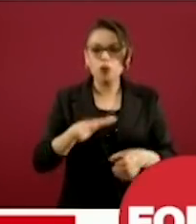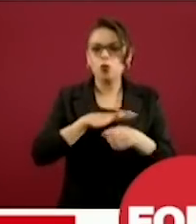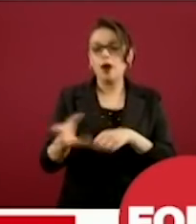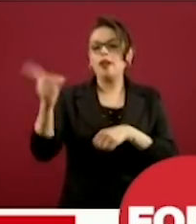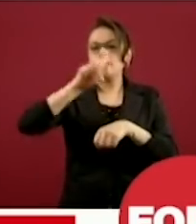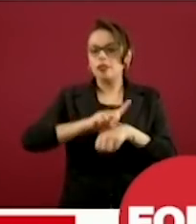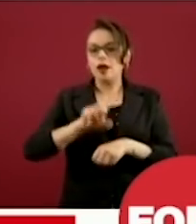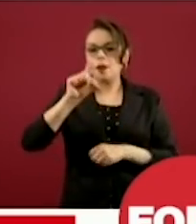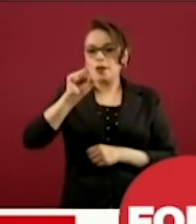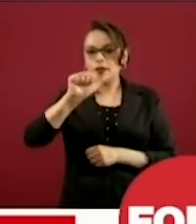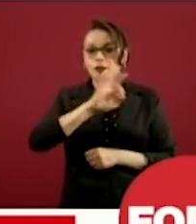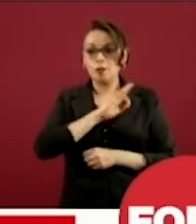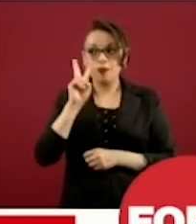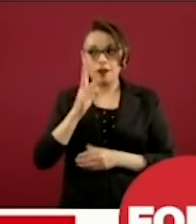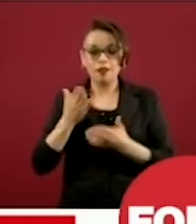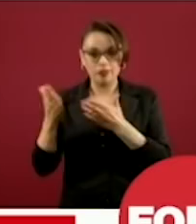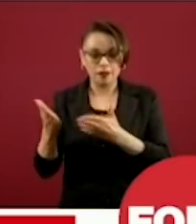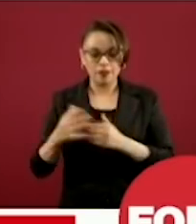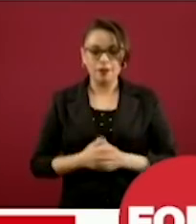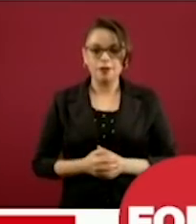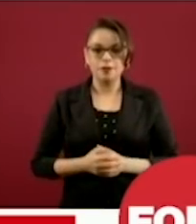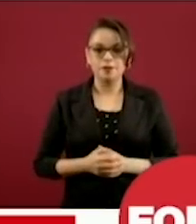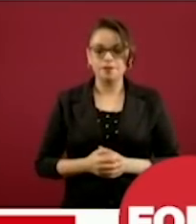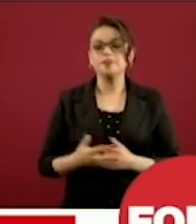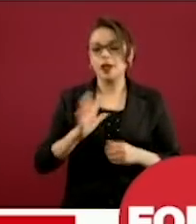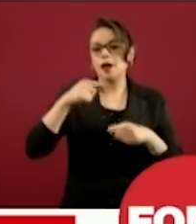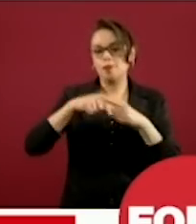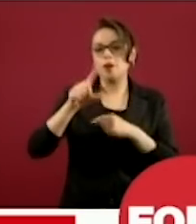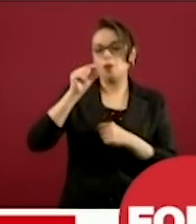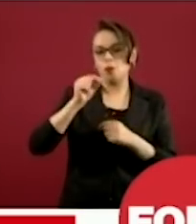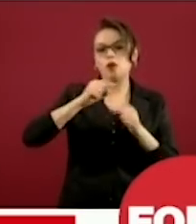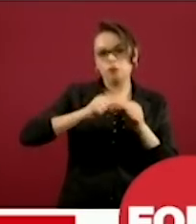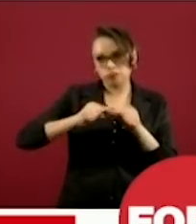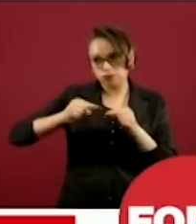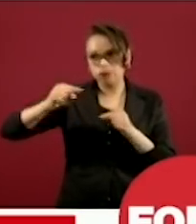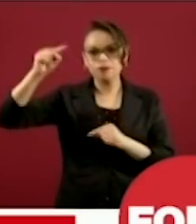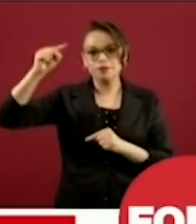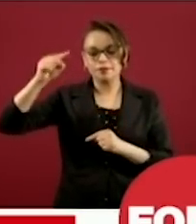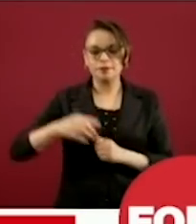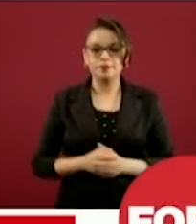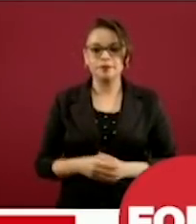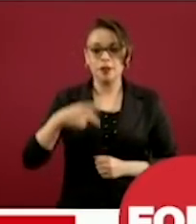en donde todavía vemos cómo hay una tendencia ascendente, pero que de todas maneras en la parte